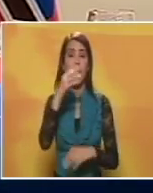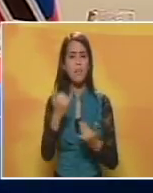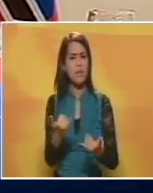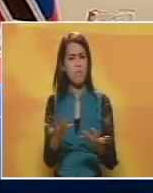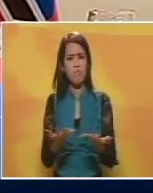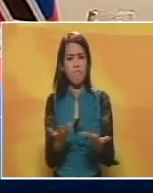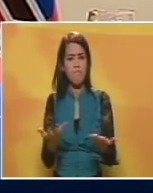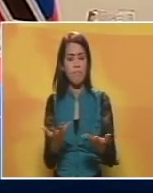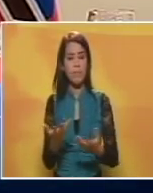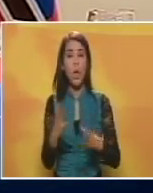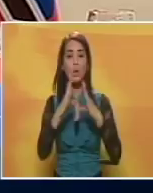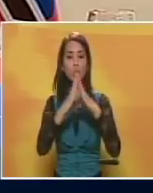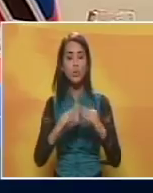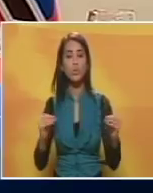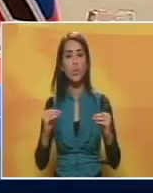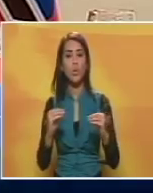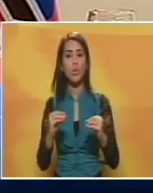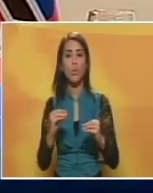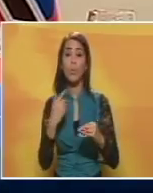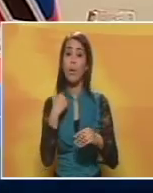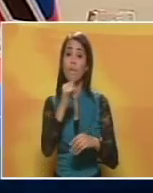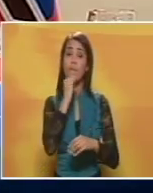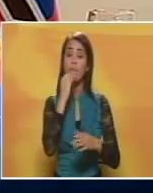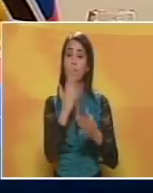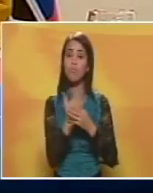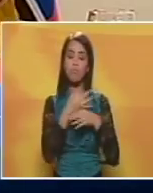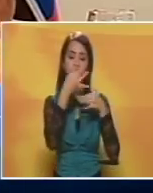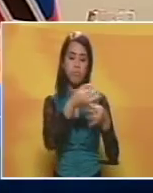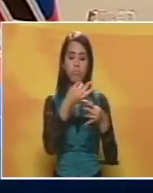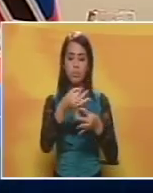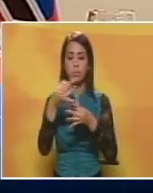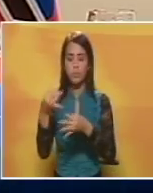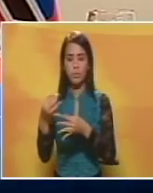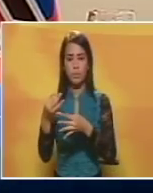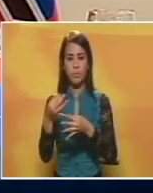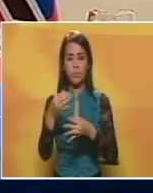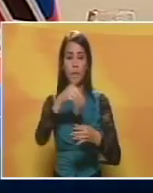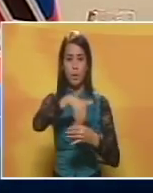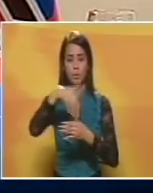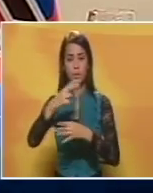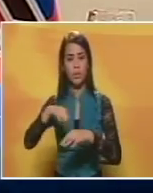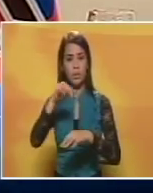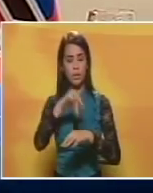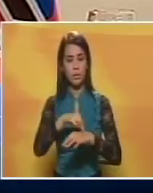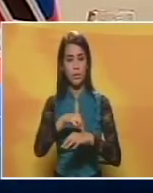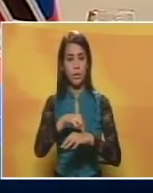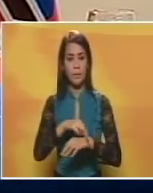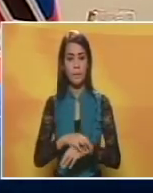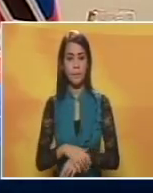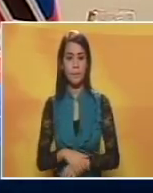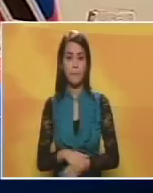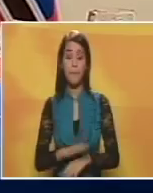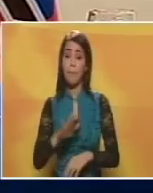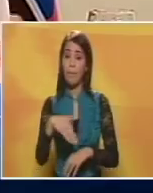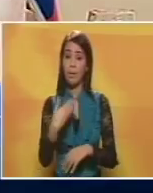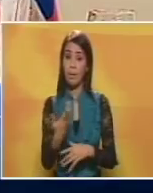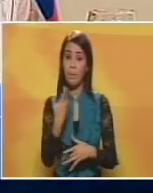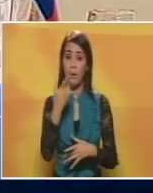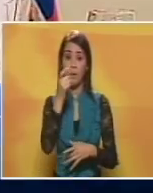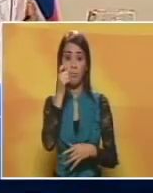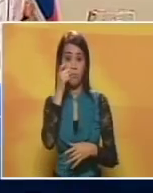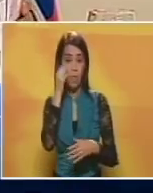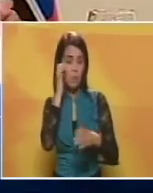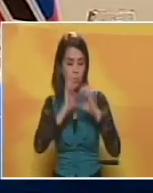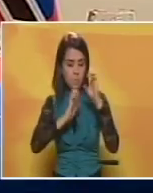generando todos y cada uno de los informes que llegan a la Comisión Nacional de Sustanciación para luego ser